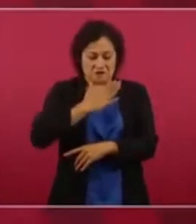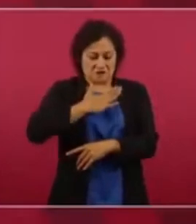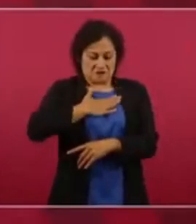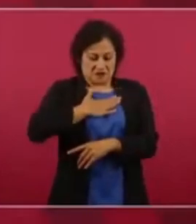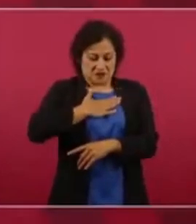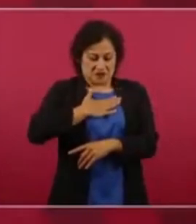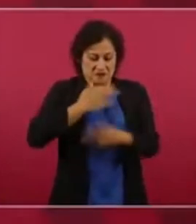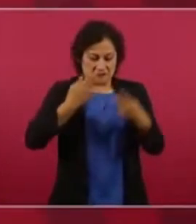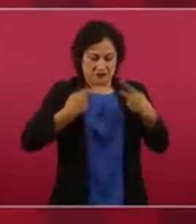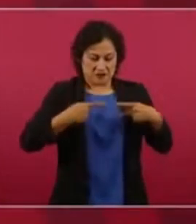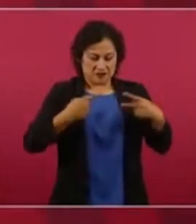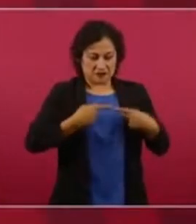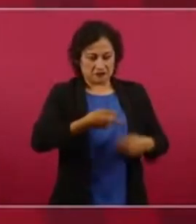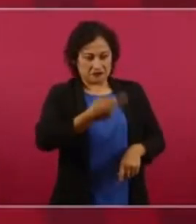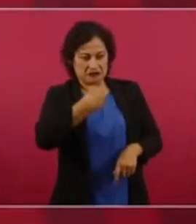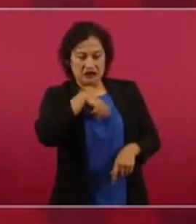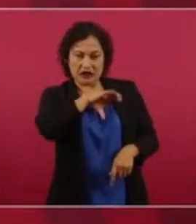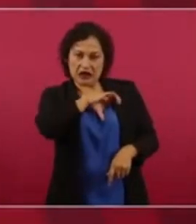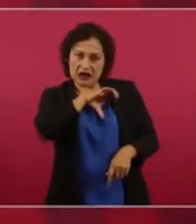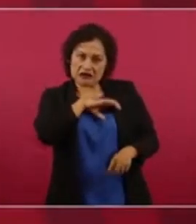aconsejo?